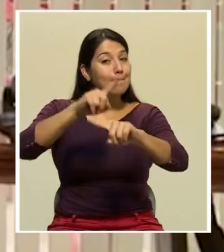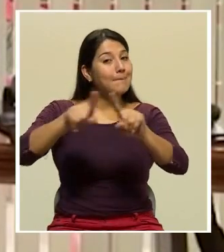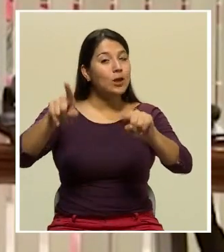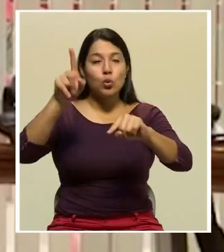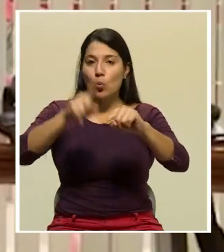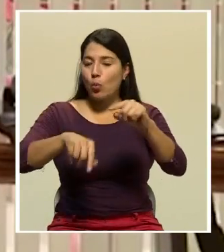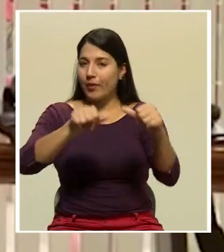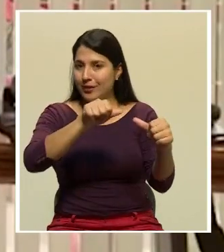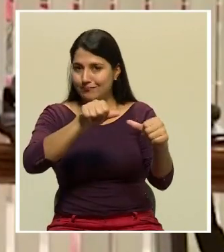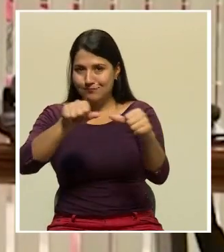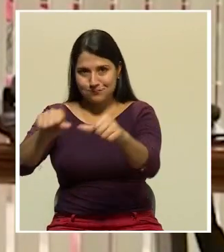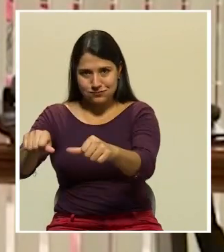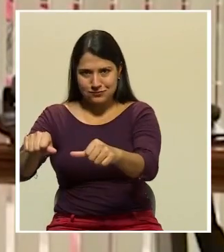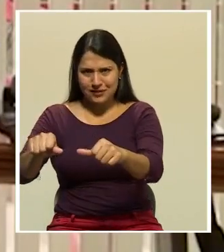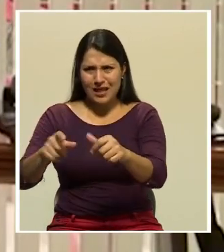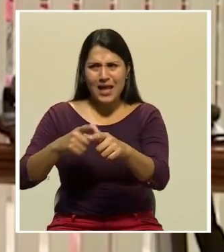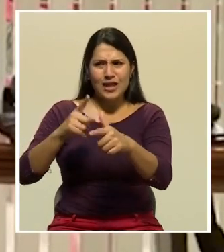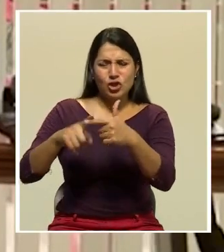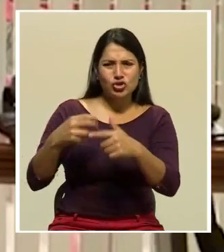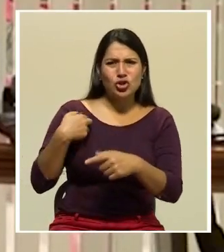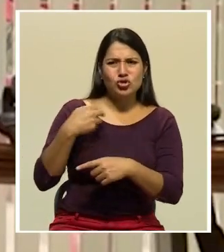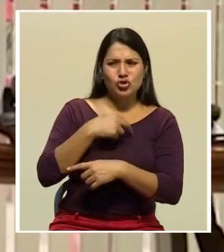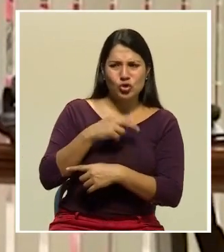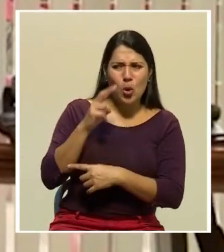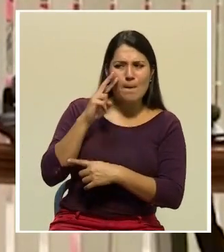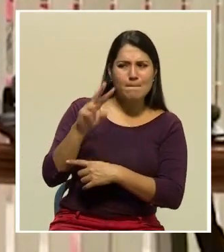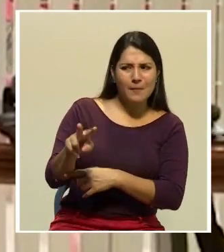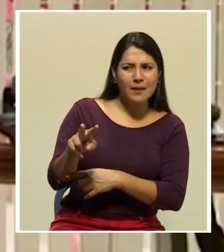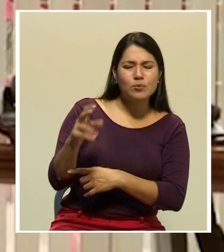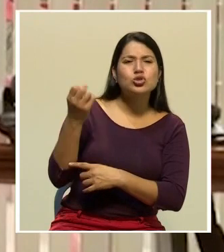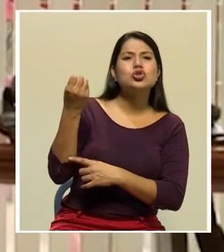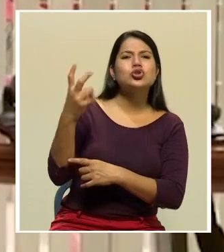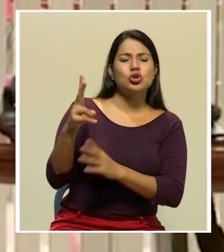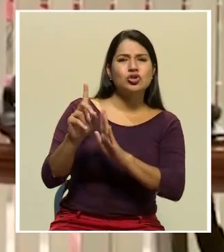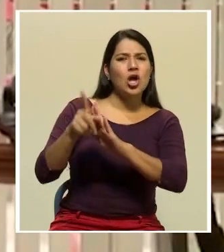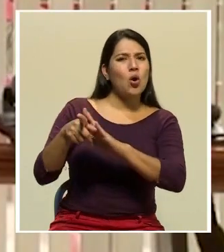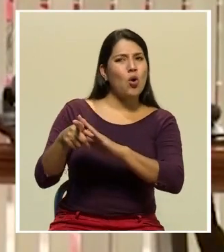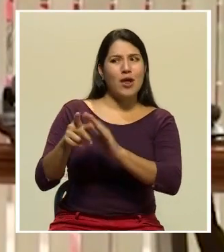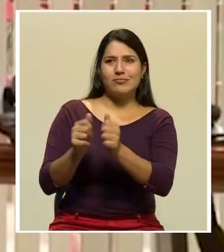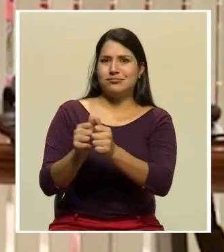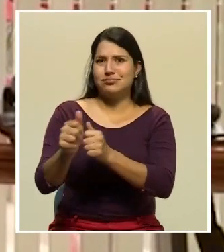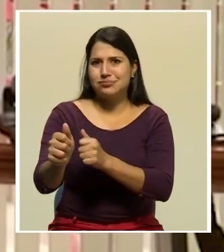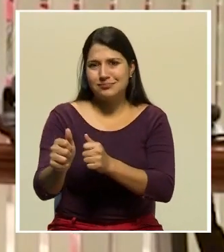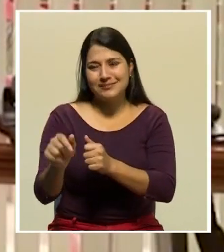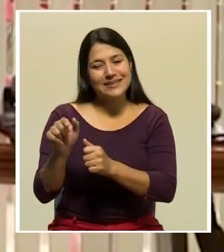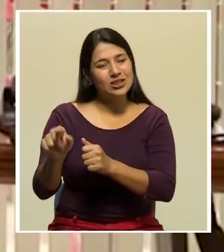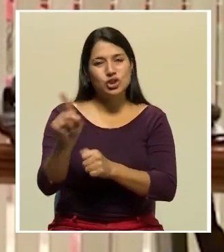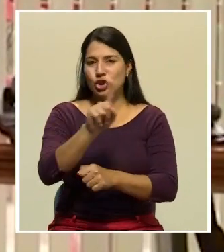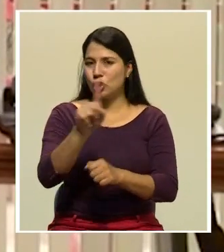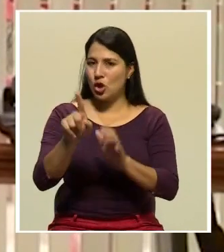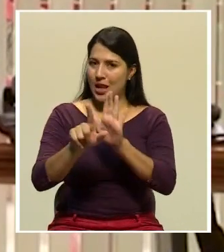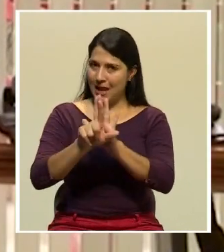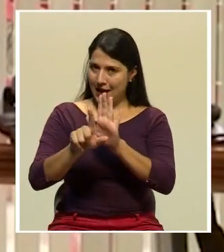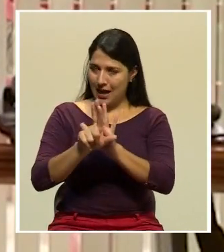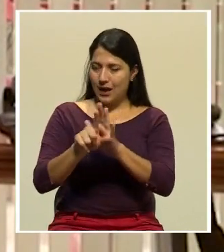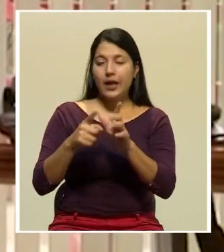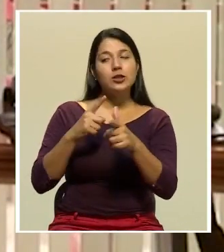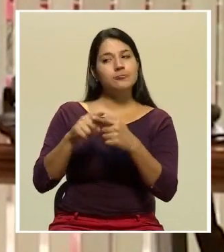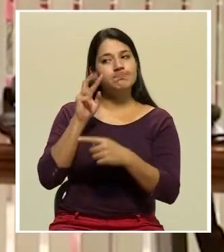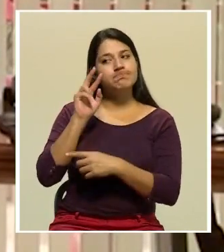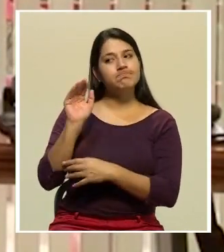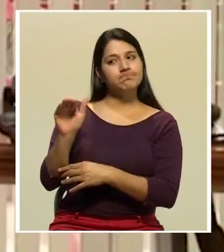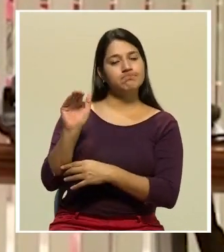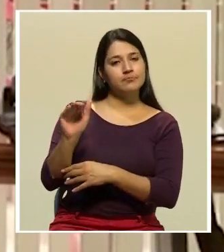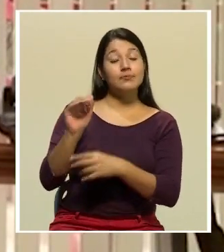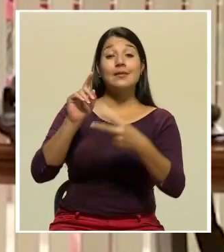hemos encontrado que hay una jornada de 12 horas, que entonces sería una jornada ilegal y se está previniendo por eso. Y también que la empresa